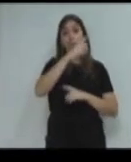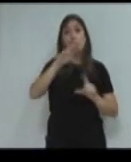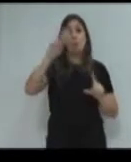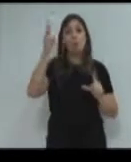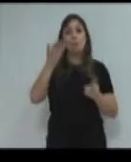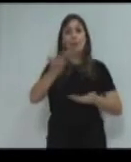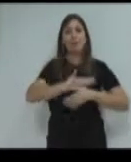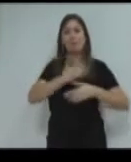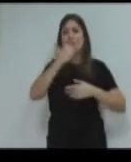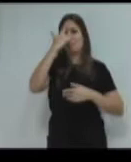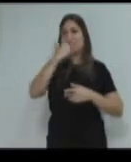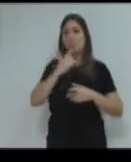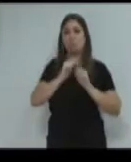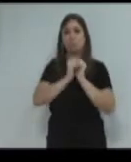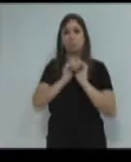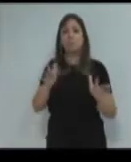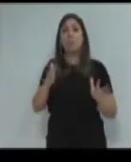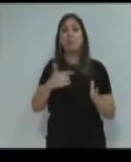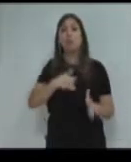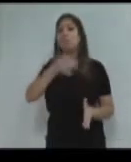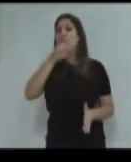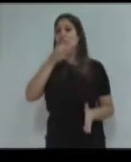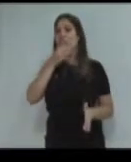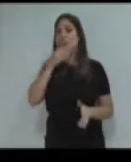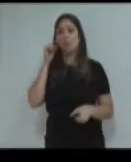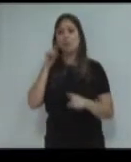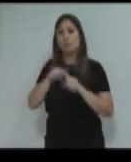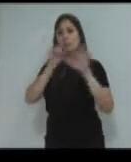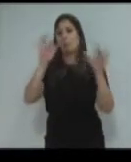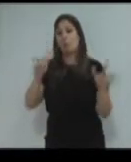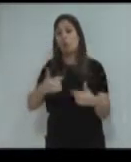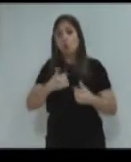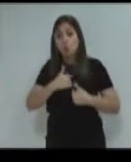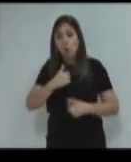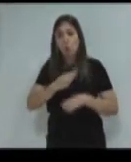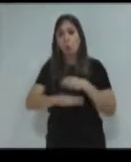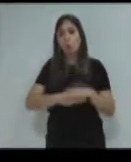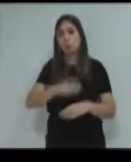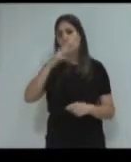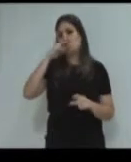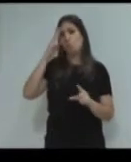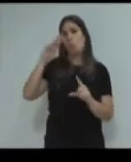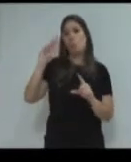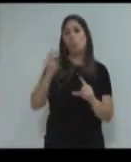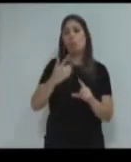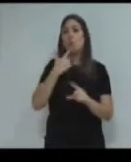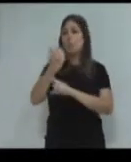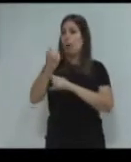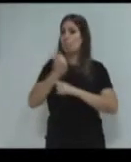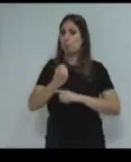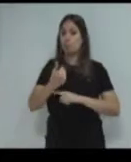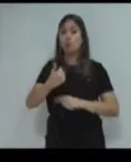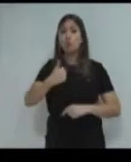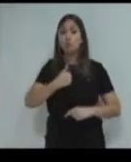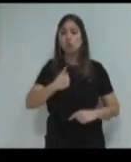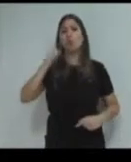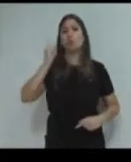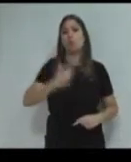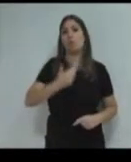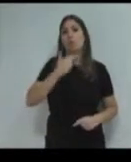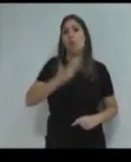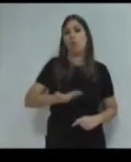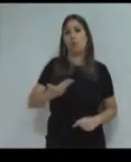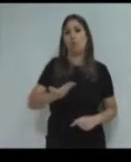discurso, tendré que convencer, pero en cualquier caso yo utilizaría personalmente el PowerPoint como un apoyo de refuerzo a mi discurso, no